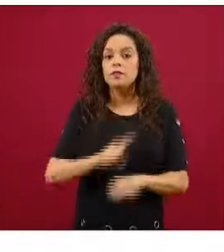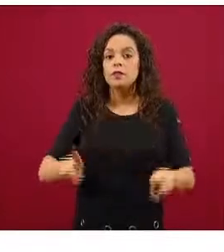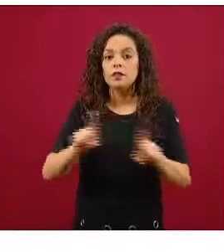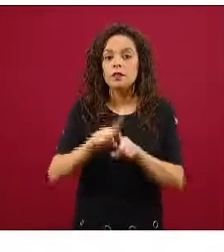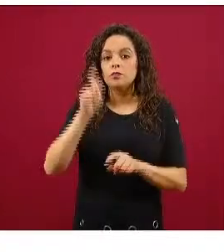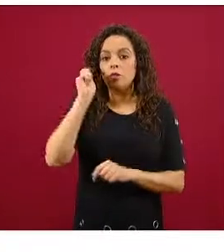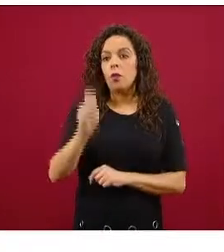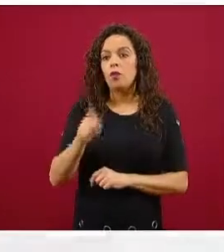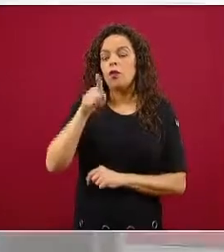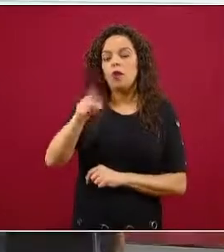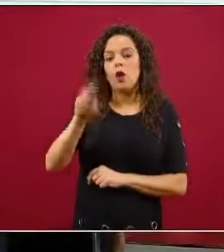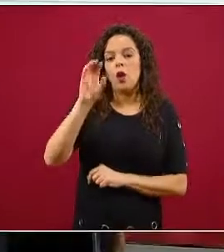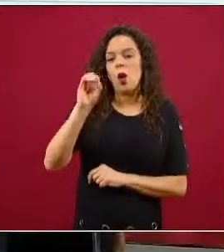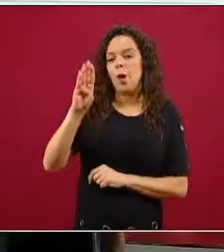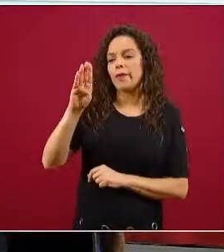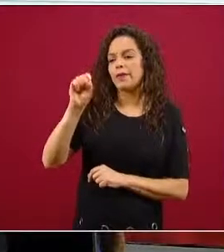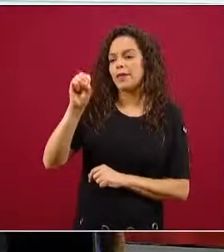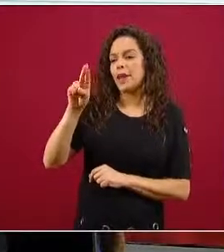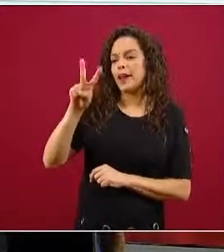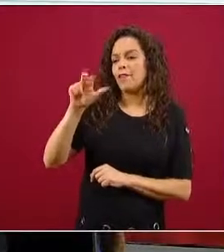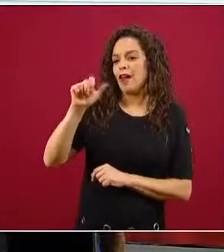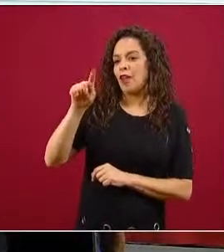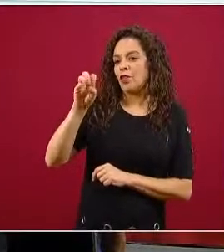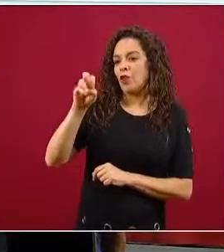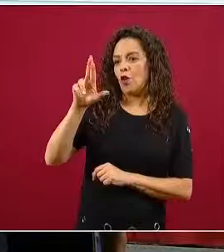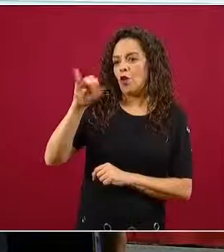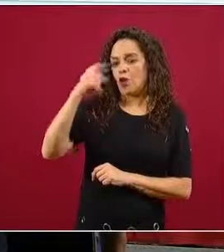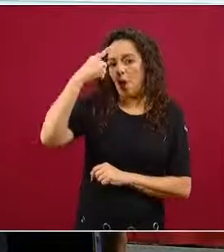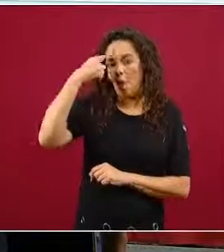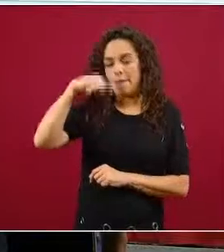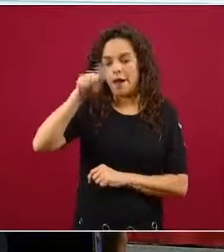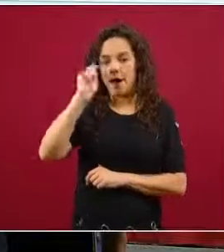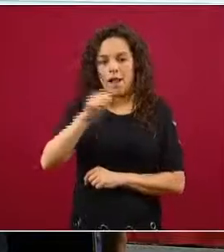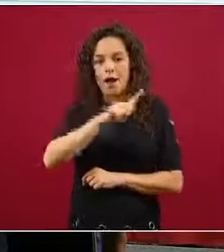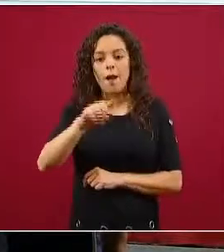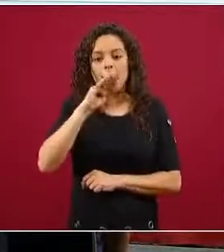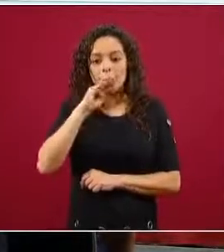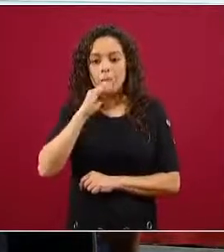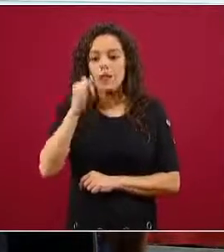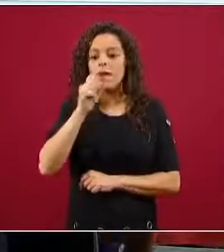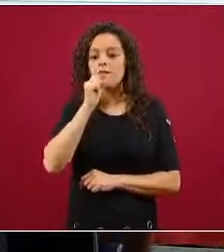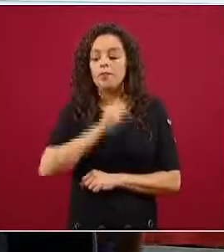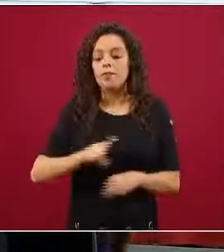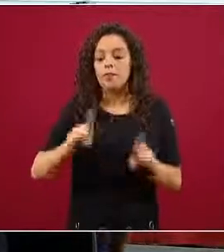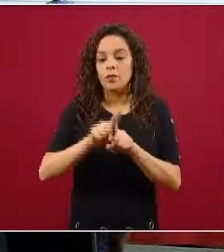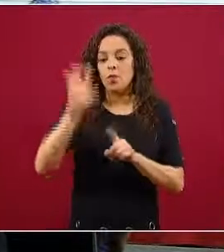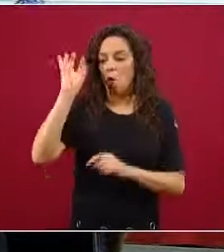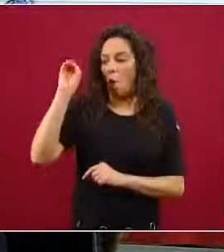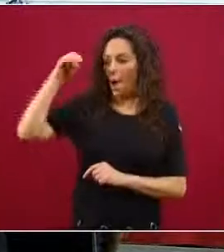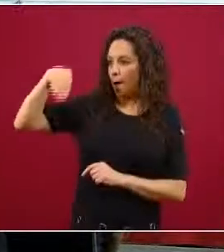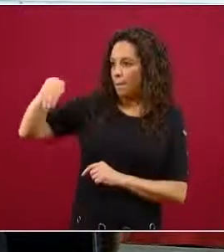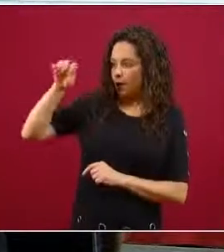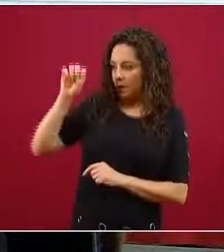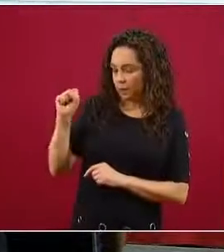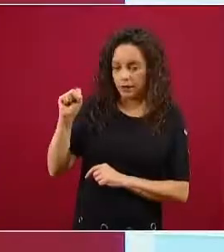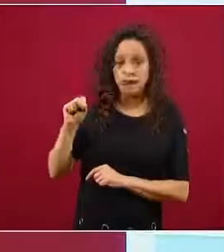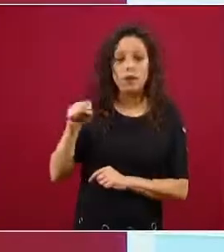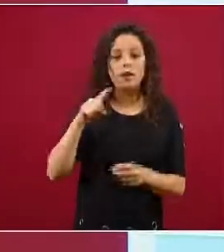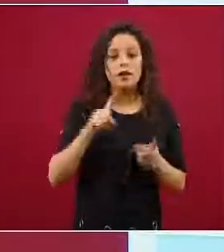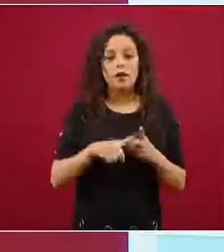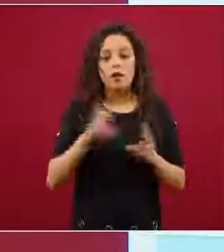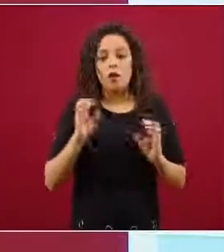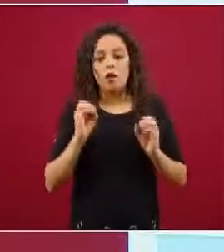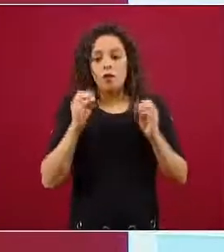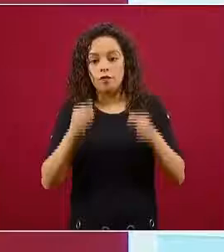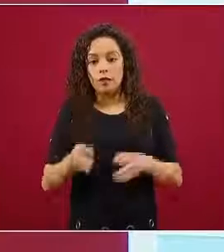de Naciones Unidas, el Fondo de Población, la Organización Panamericana de la Salud y la Oficina del Alto